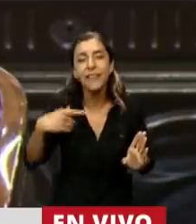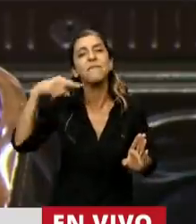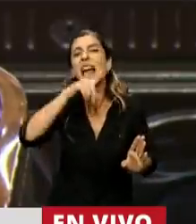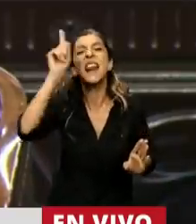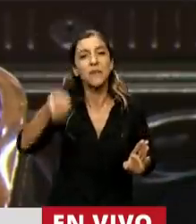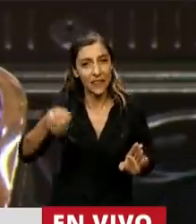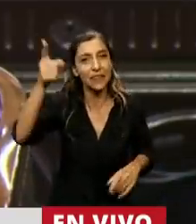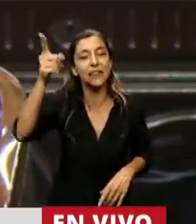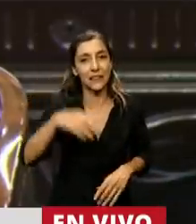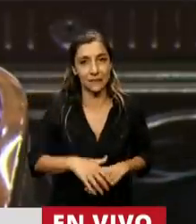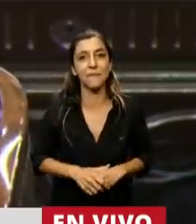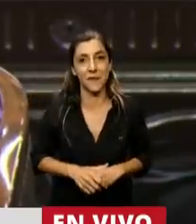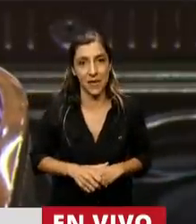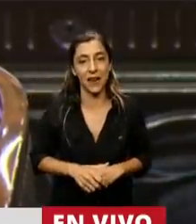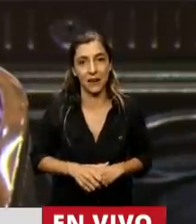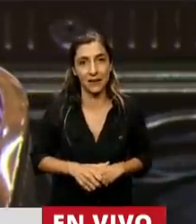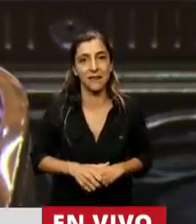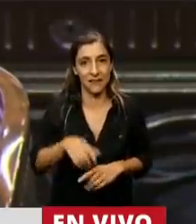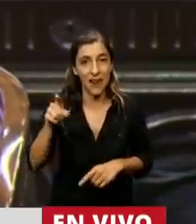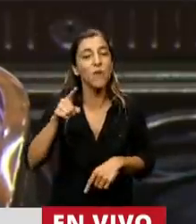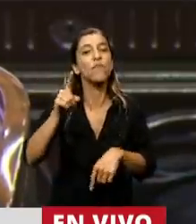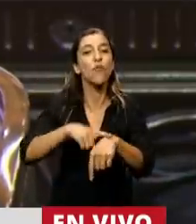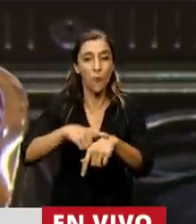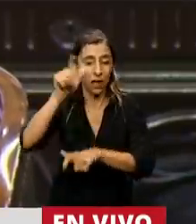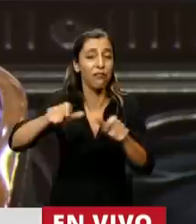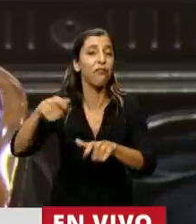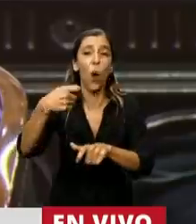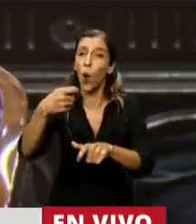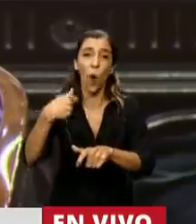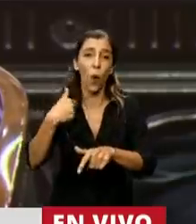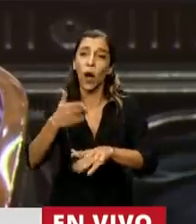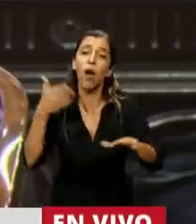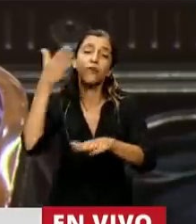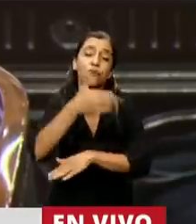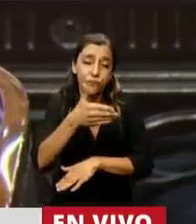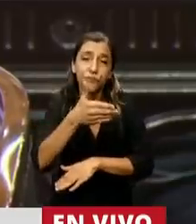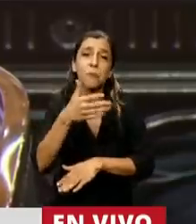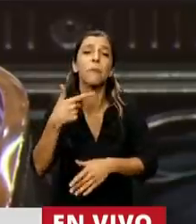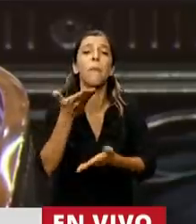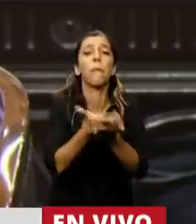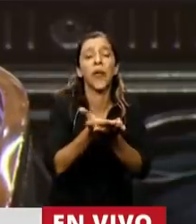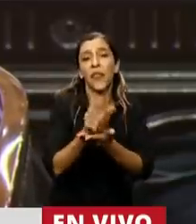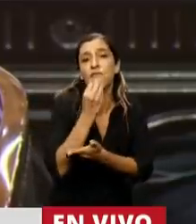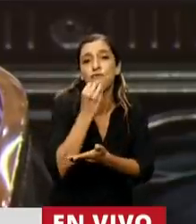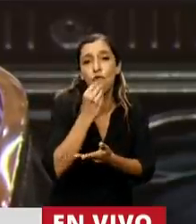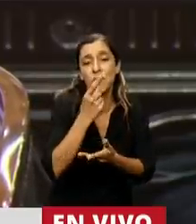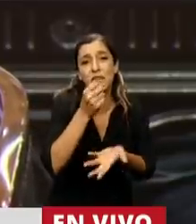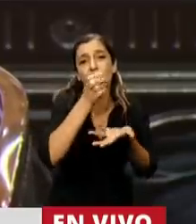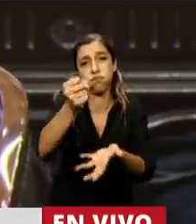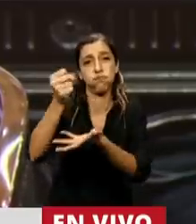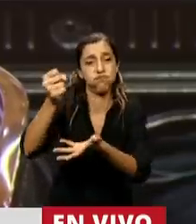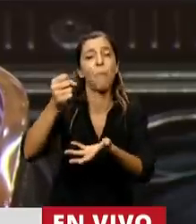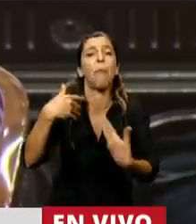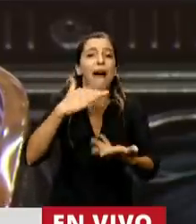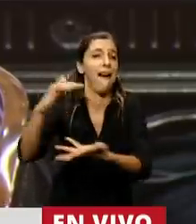alemania también van a pedir y le dan bolsones de comida es un problema el que está sucediendo otro por